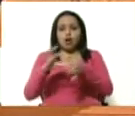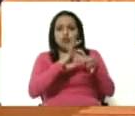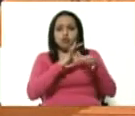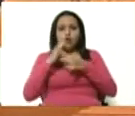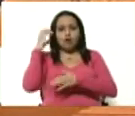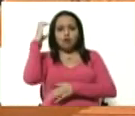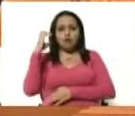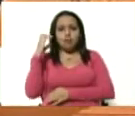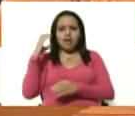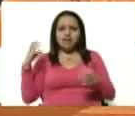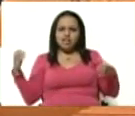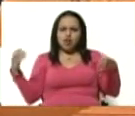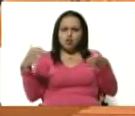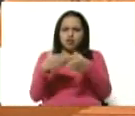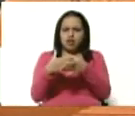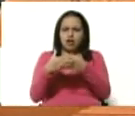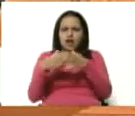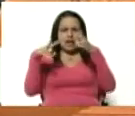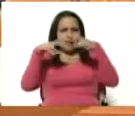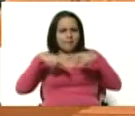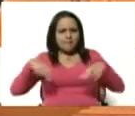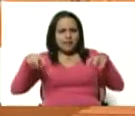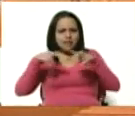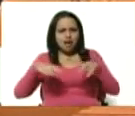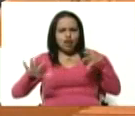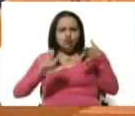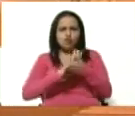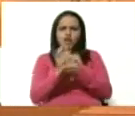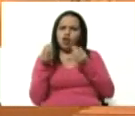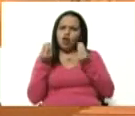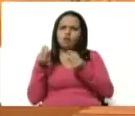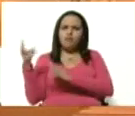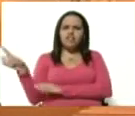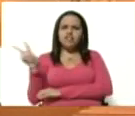se reunieron para analizar la situación de Venezuela